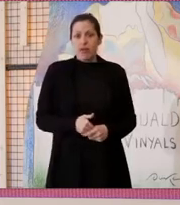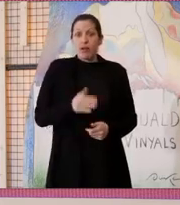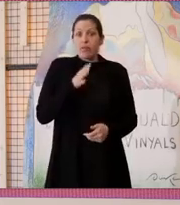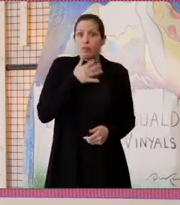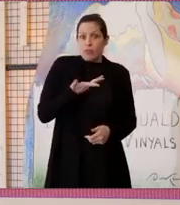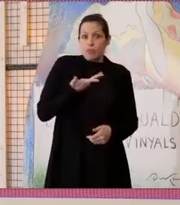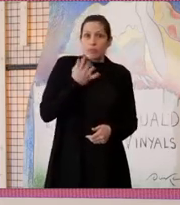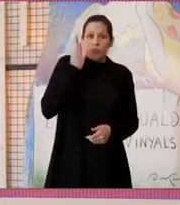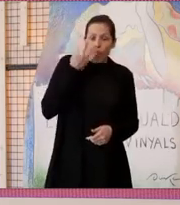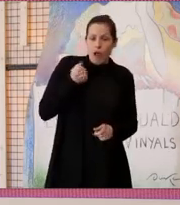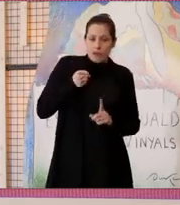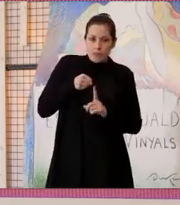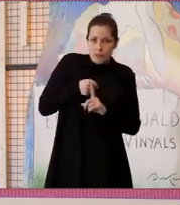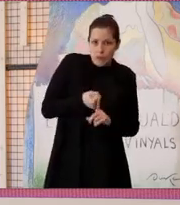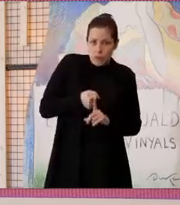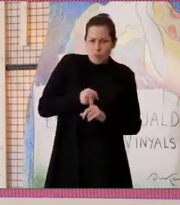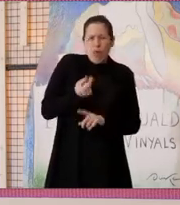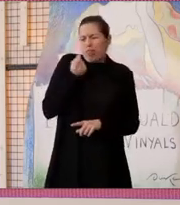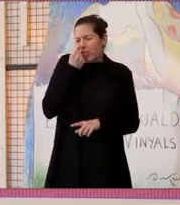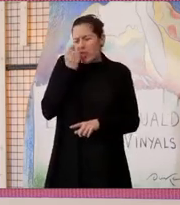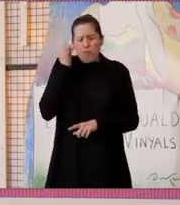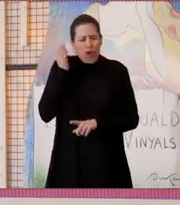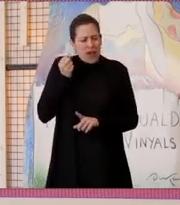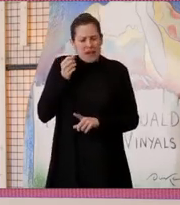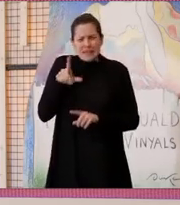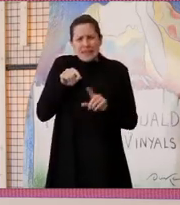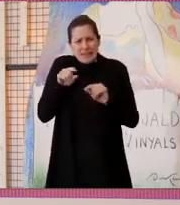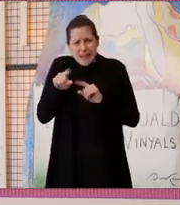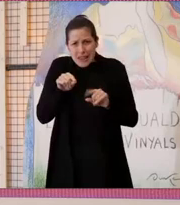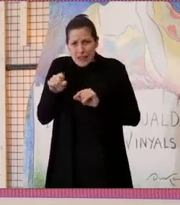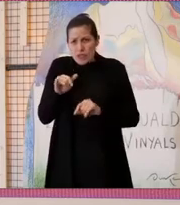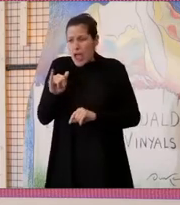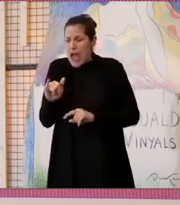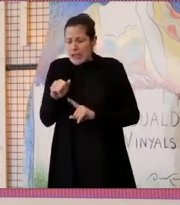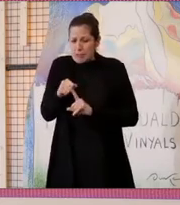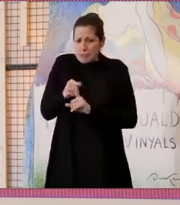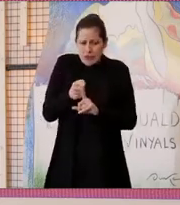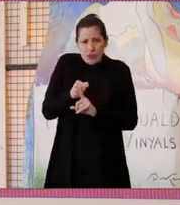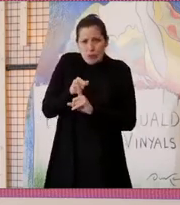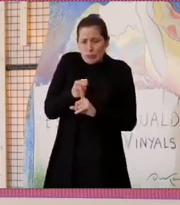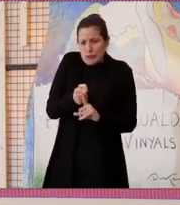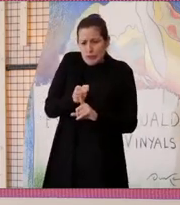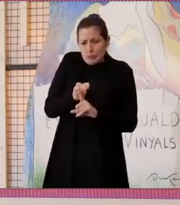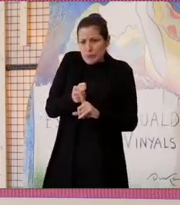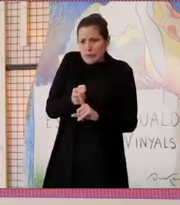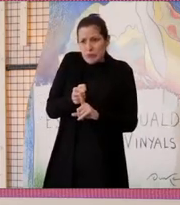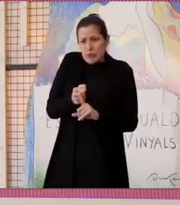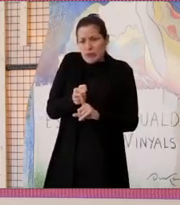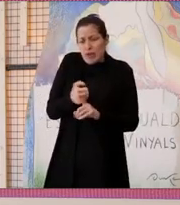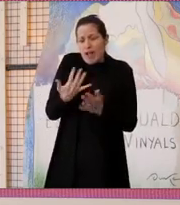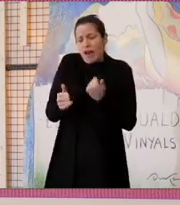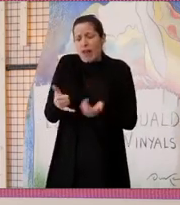las mujeres las poquísimas mujeres que toman decisiones es de este nivel tenemos un problema democrático